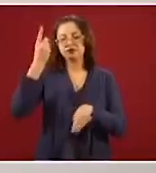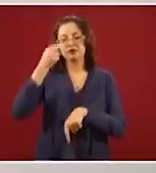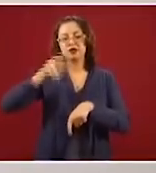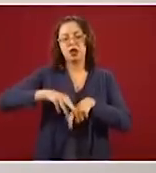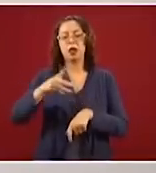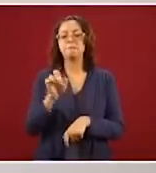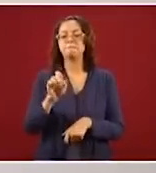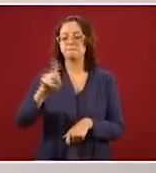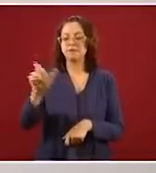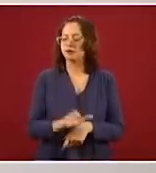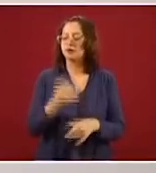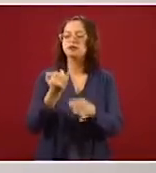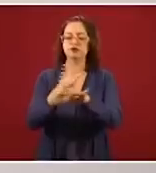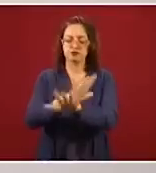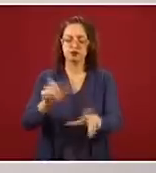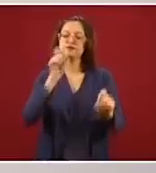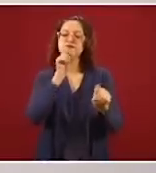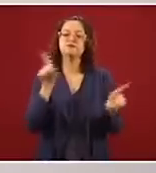estar